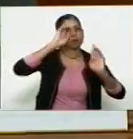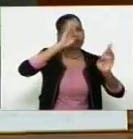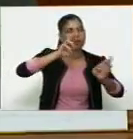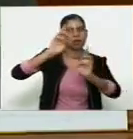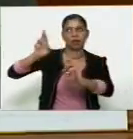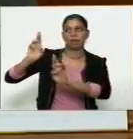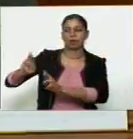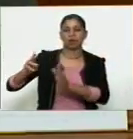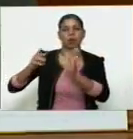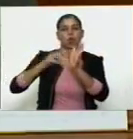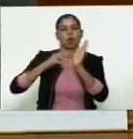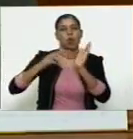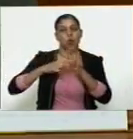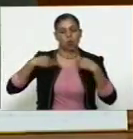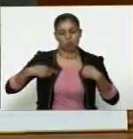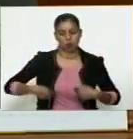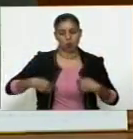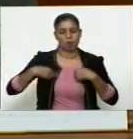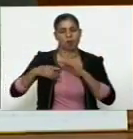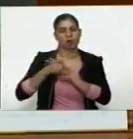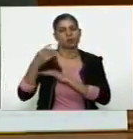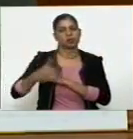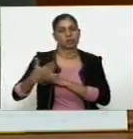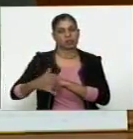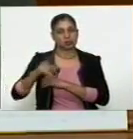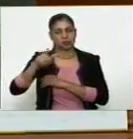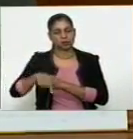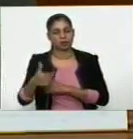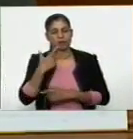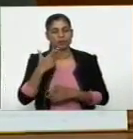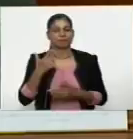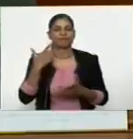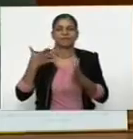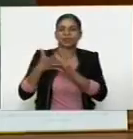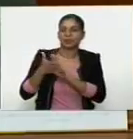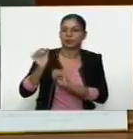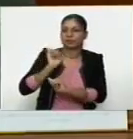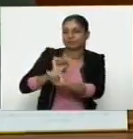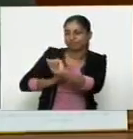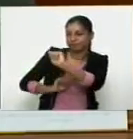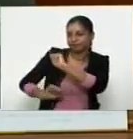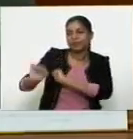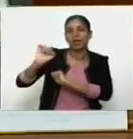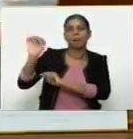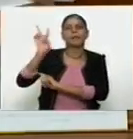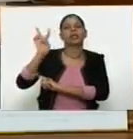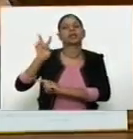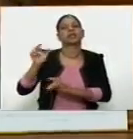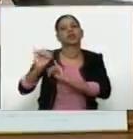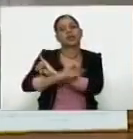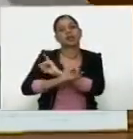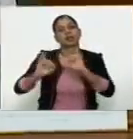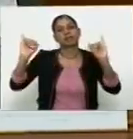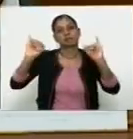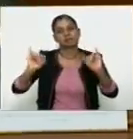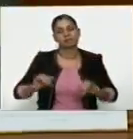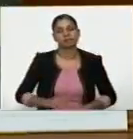derechos humanos, así como las acciones dirigidas a defender la soberanía